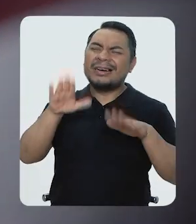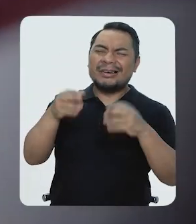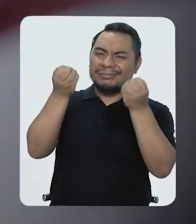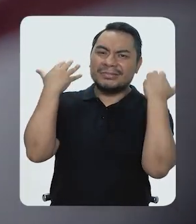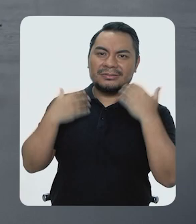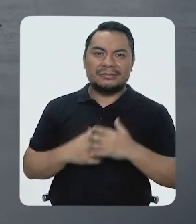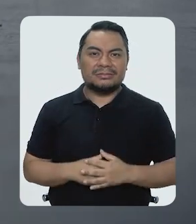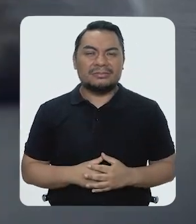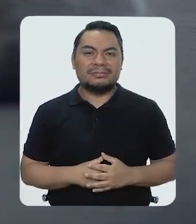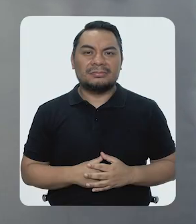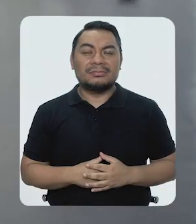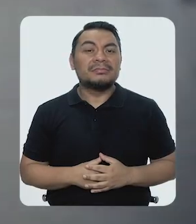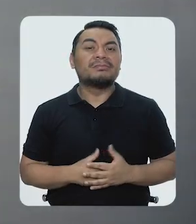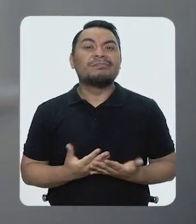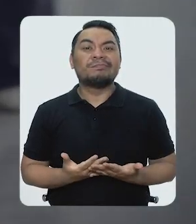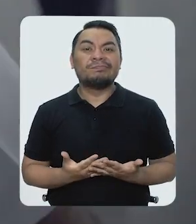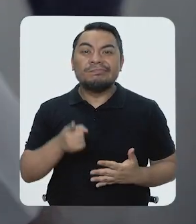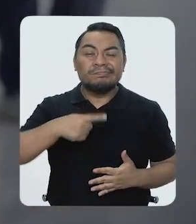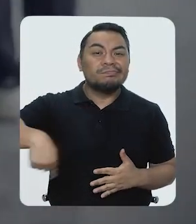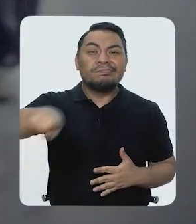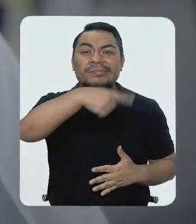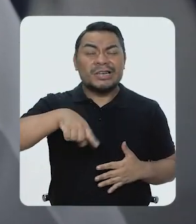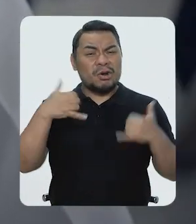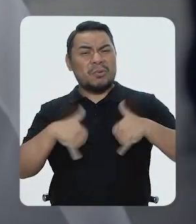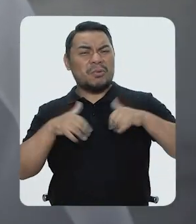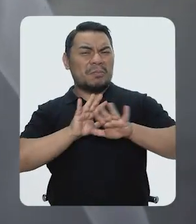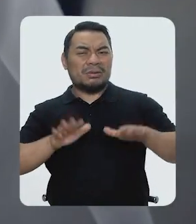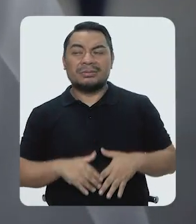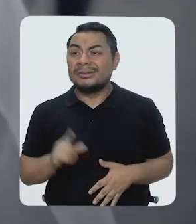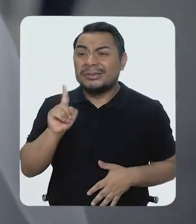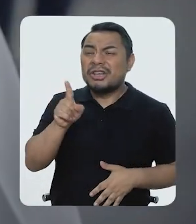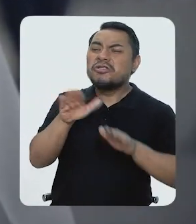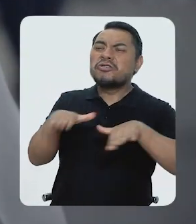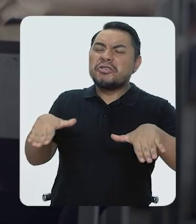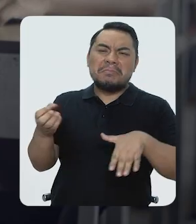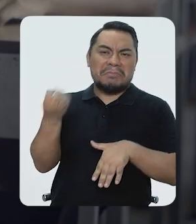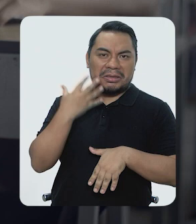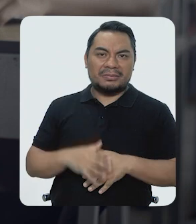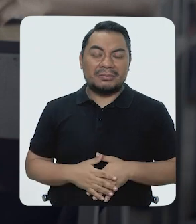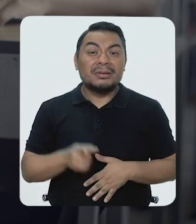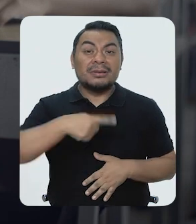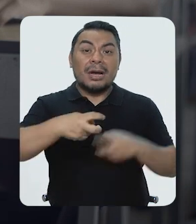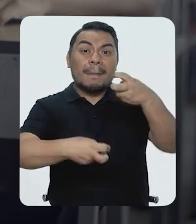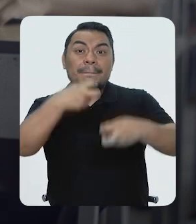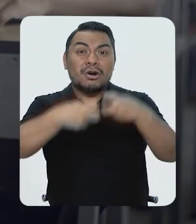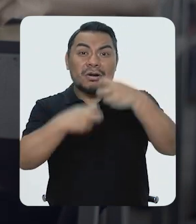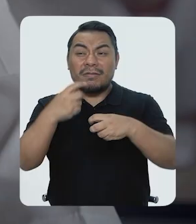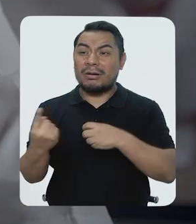tanto. Todo es diversión. Son cosas de niños. Y que los